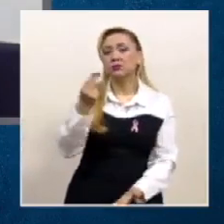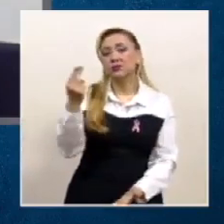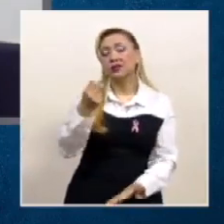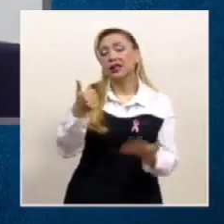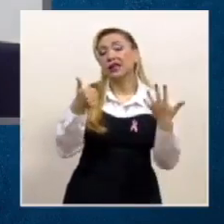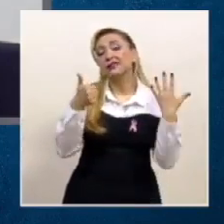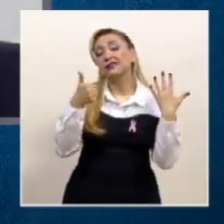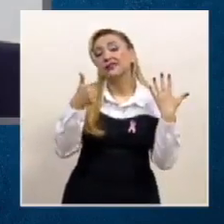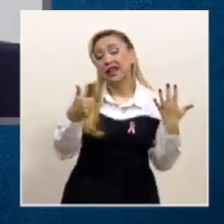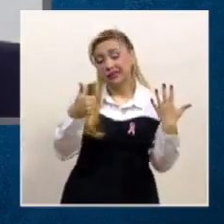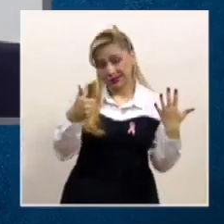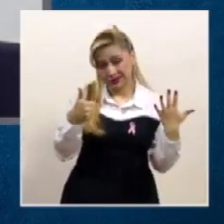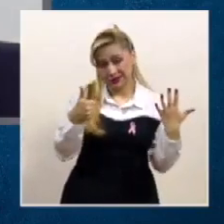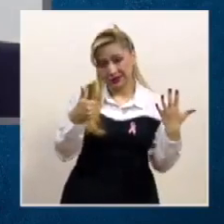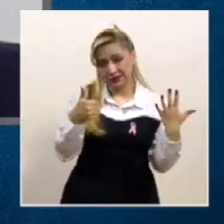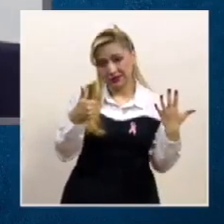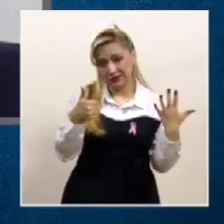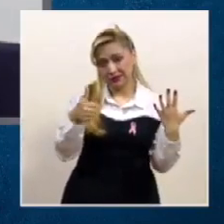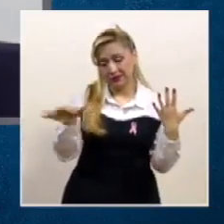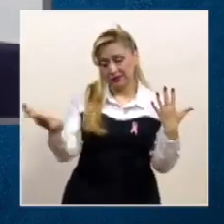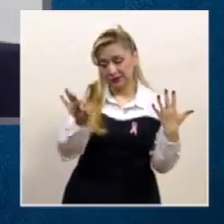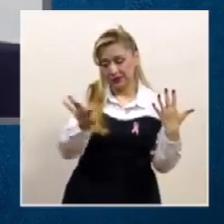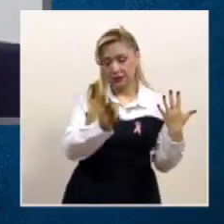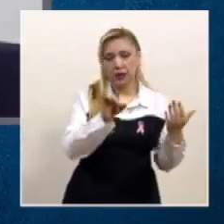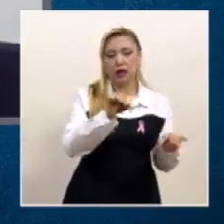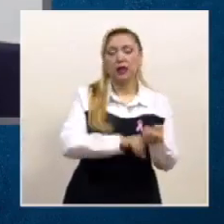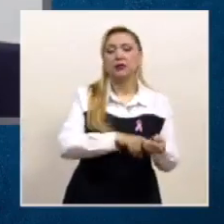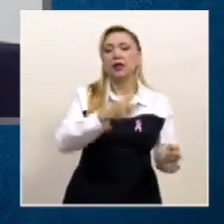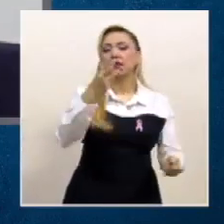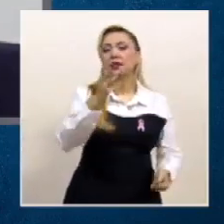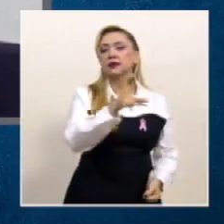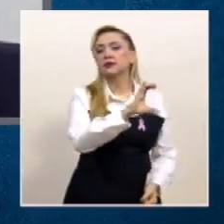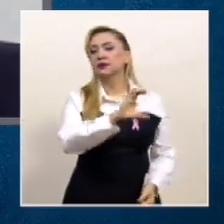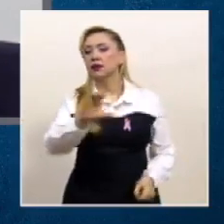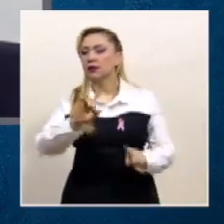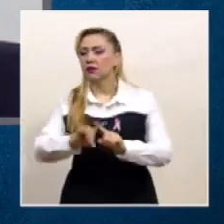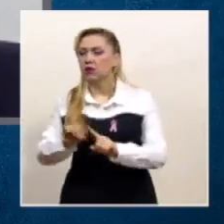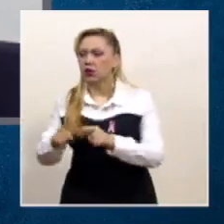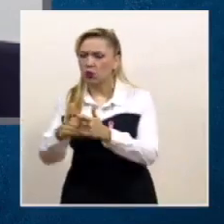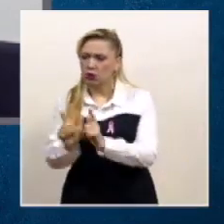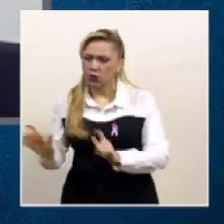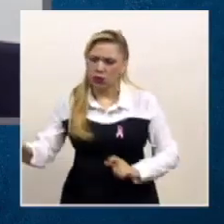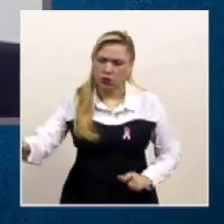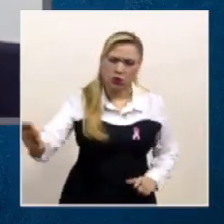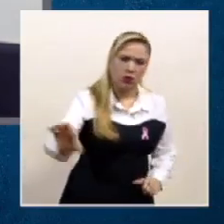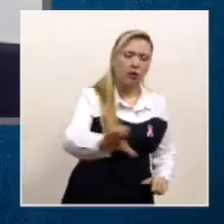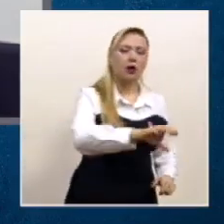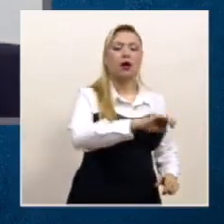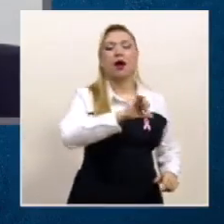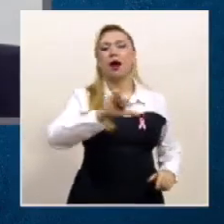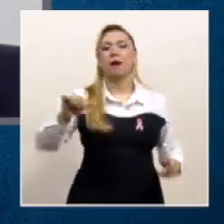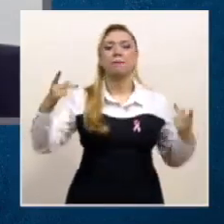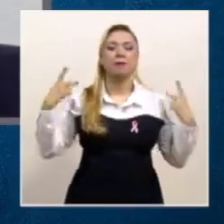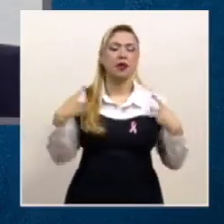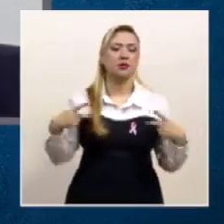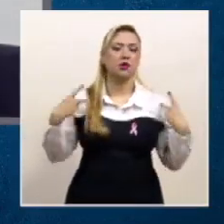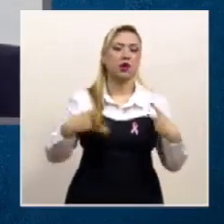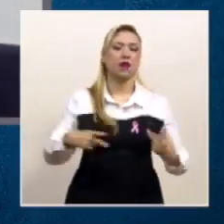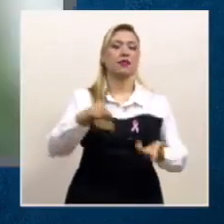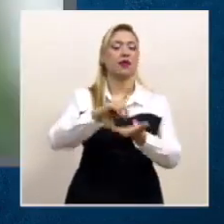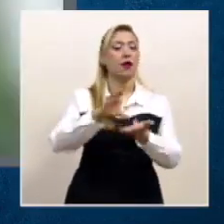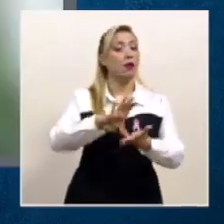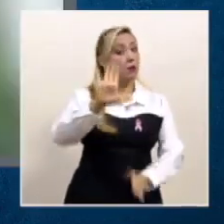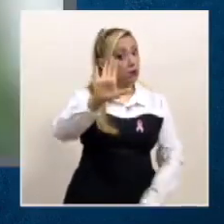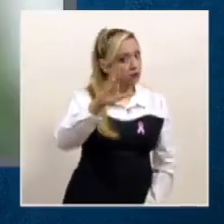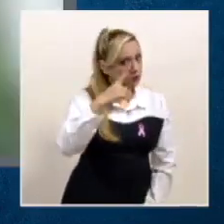menos 6 fórmulas de las 300 que existen en el país que fueran integradas por personas con discapacidad. Pero